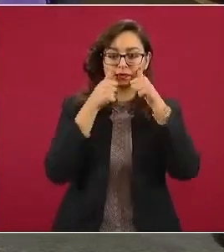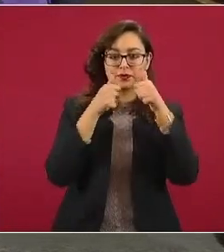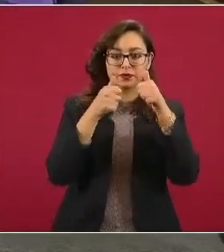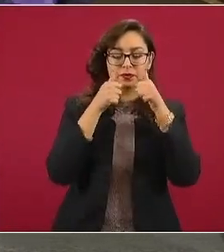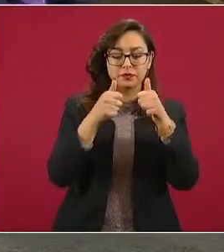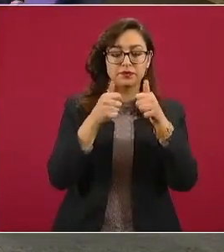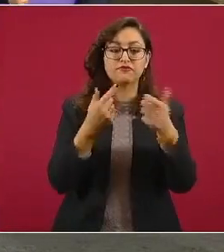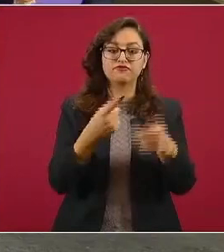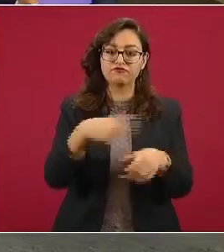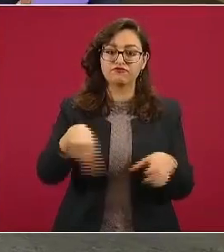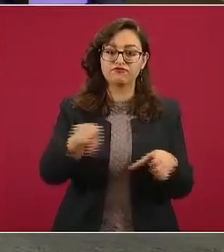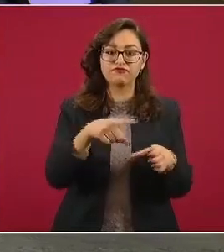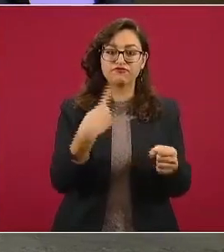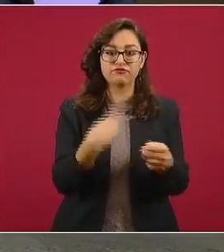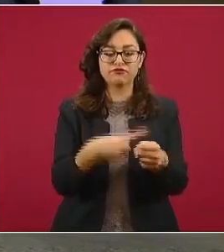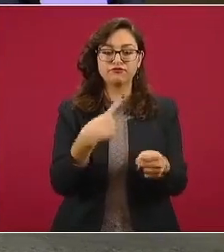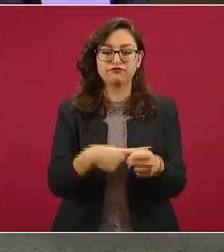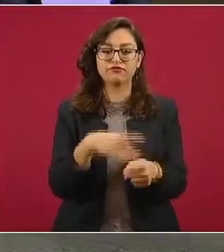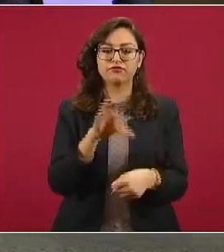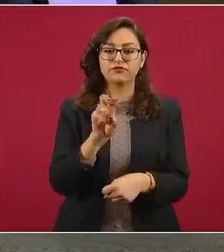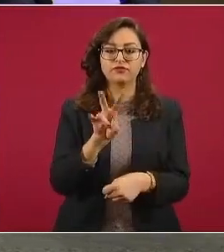afectados por COVID.